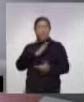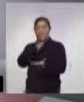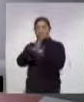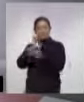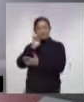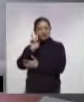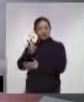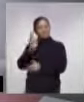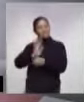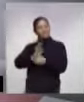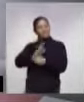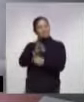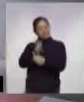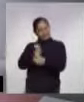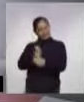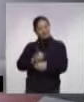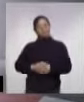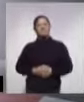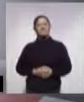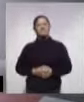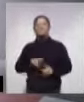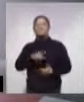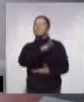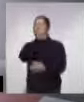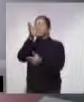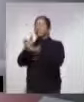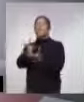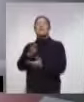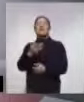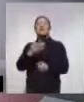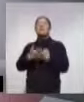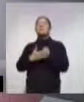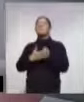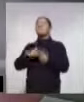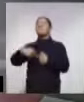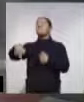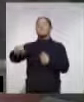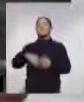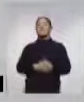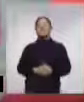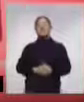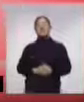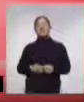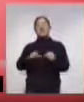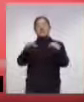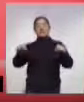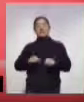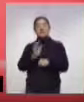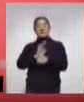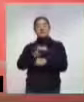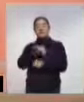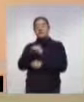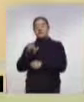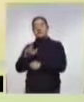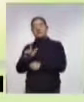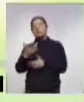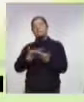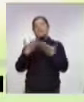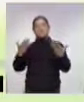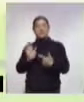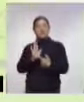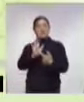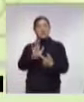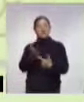película? Lo invito a que vaya estos próximos días. La Sala de Cine Miguel en el IRA presenta